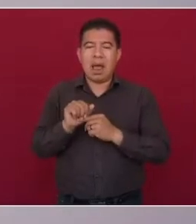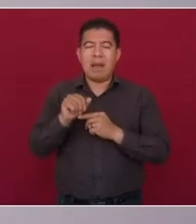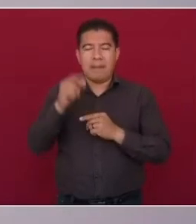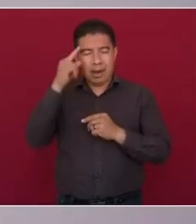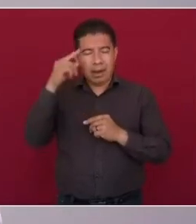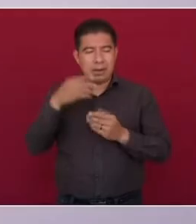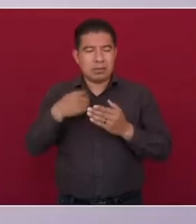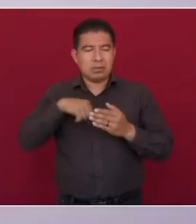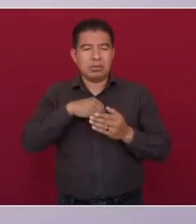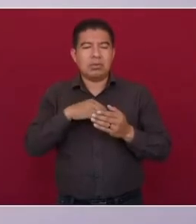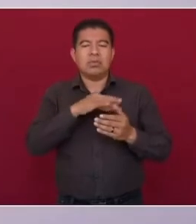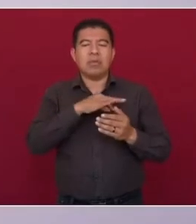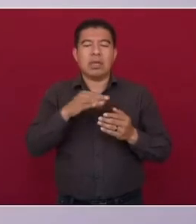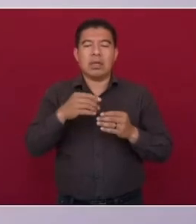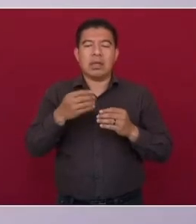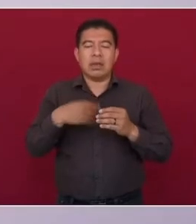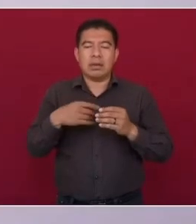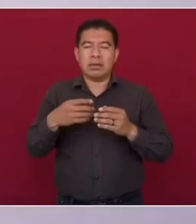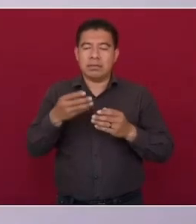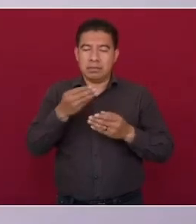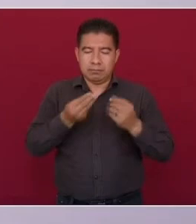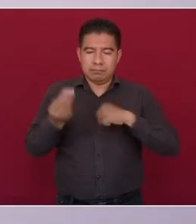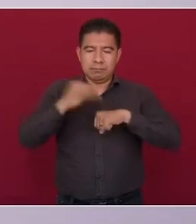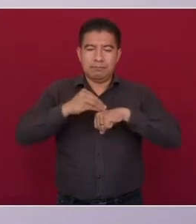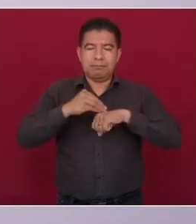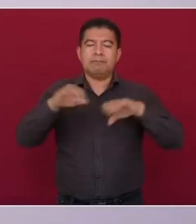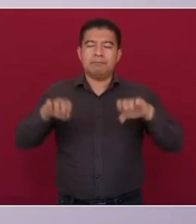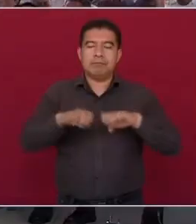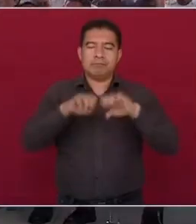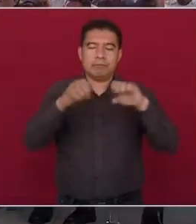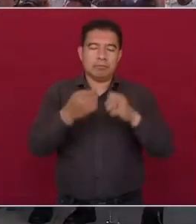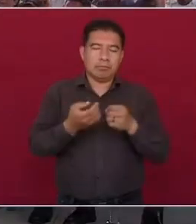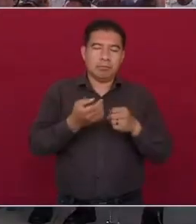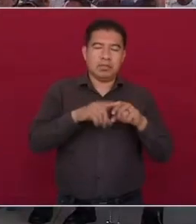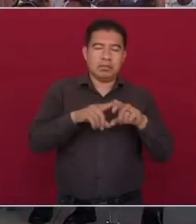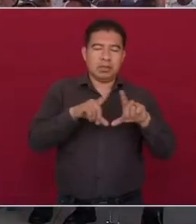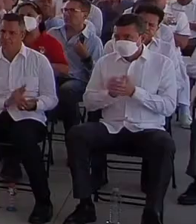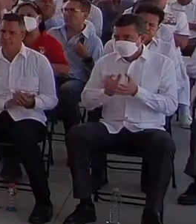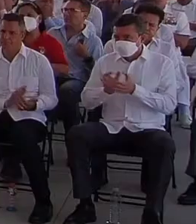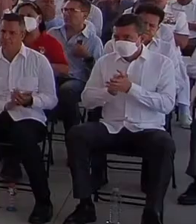que pasara a formar parte del patrimonio